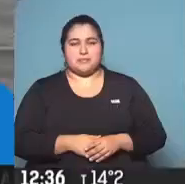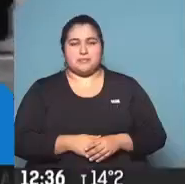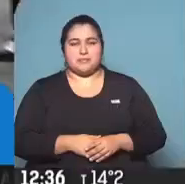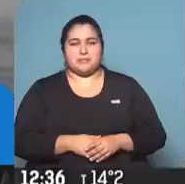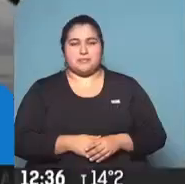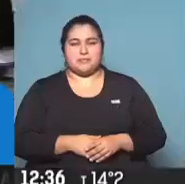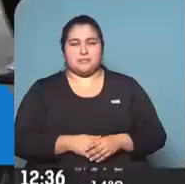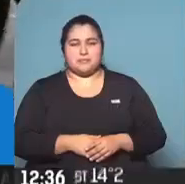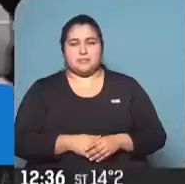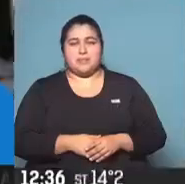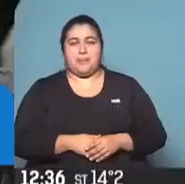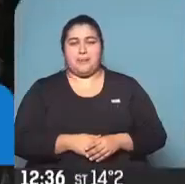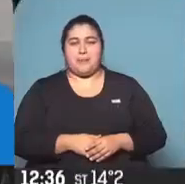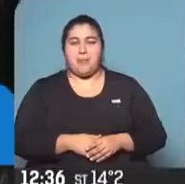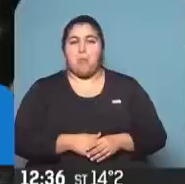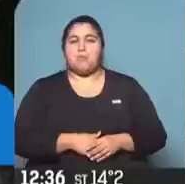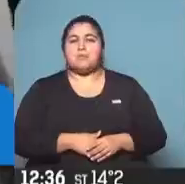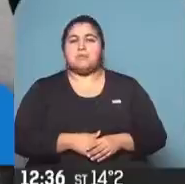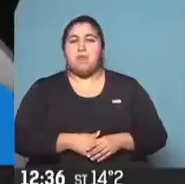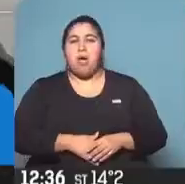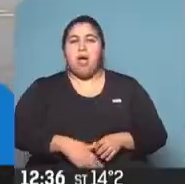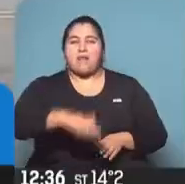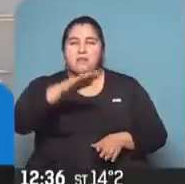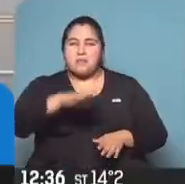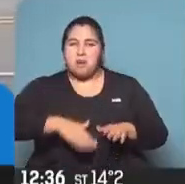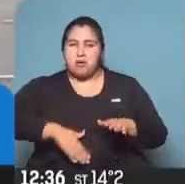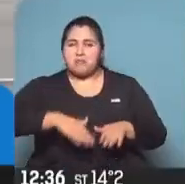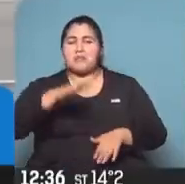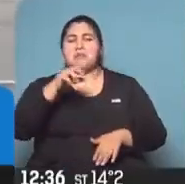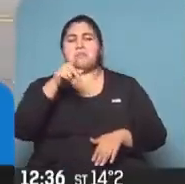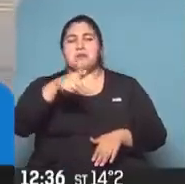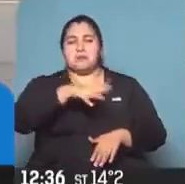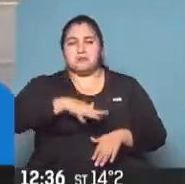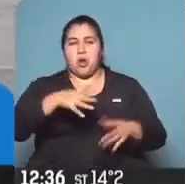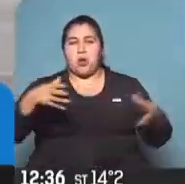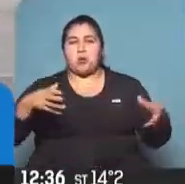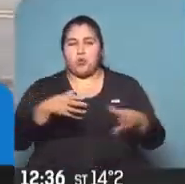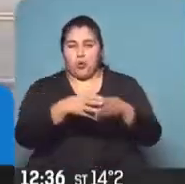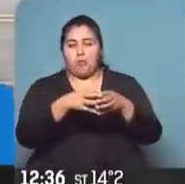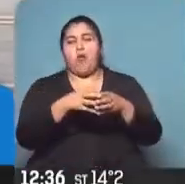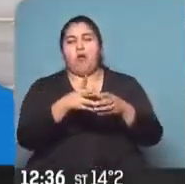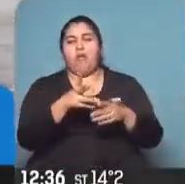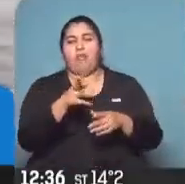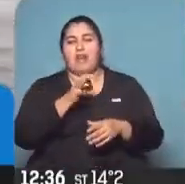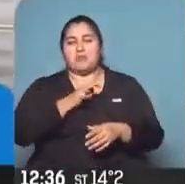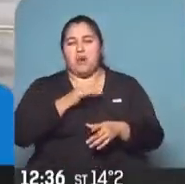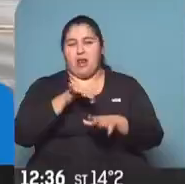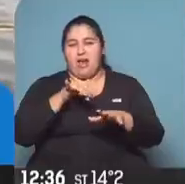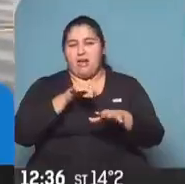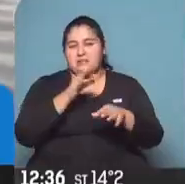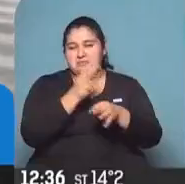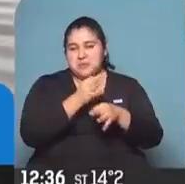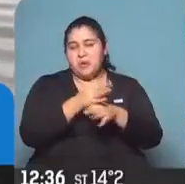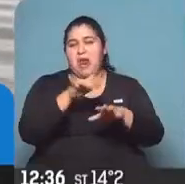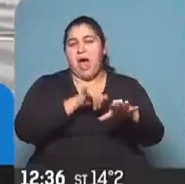que inicia en su caso frente al palco de autoridades el cuerpo de cadetes de la escuela de aviación militar